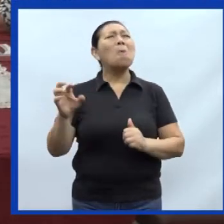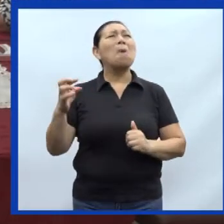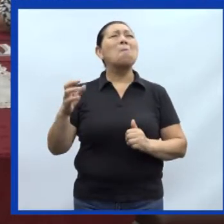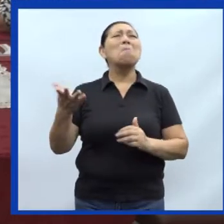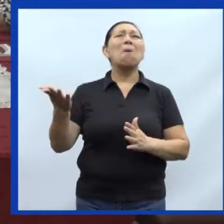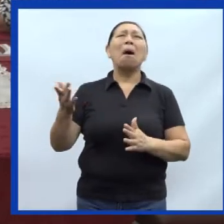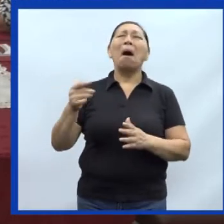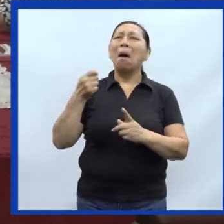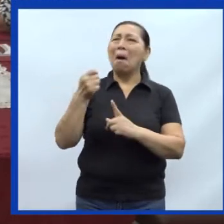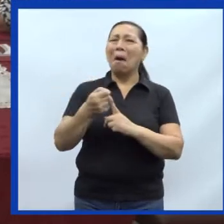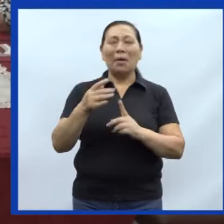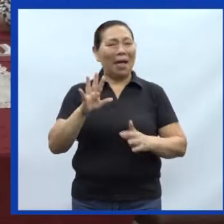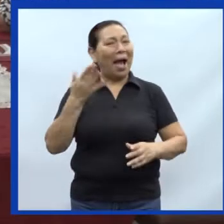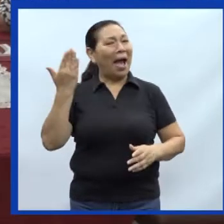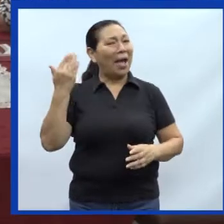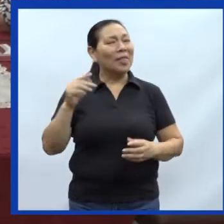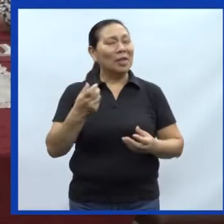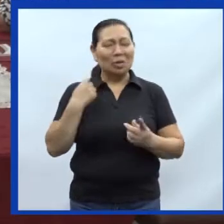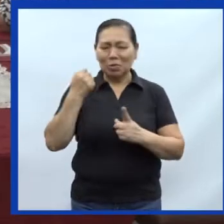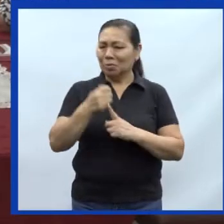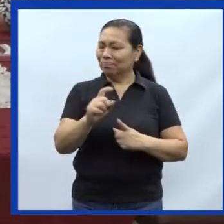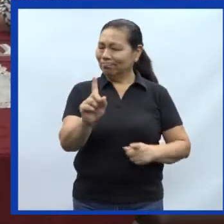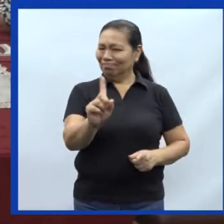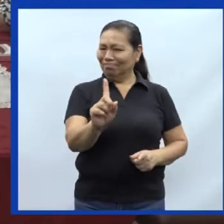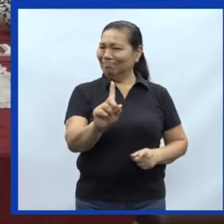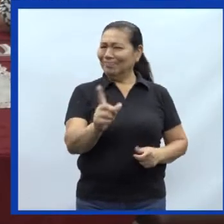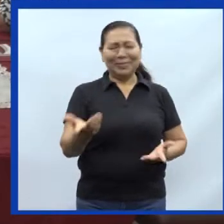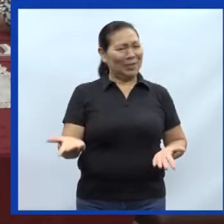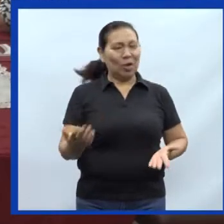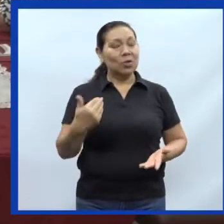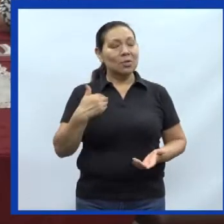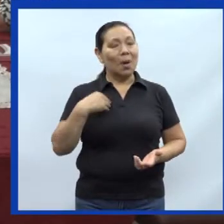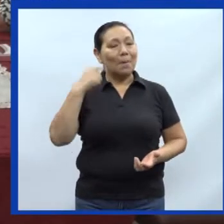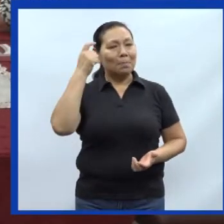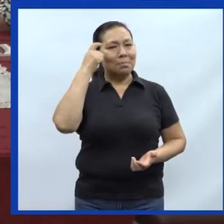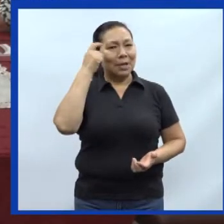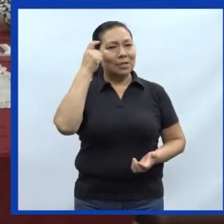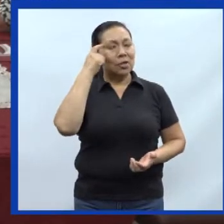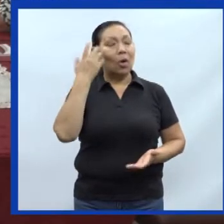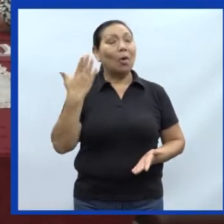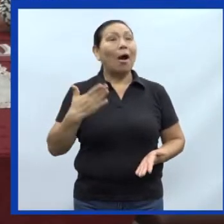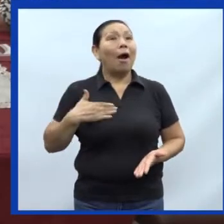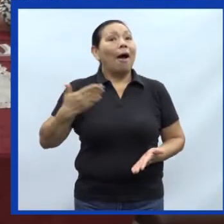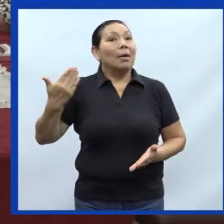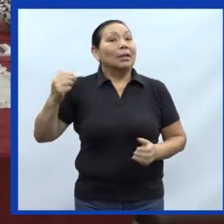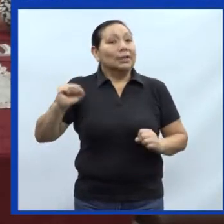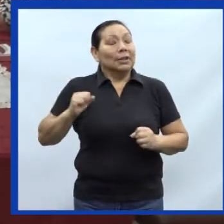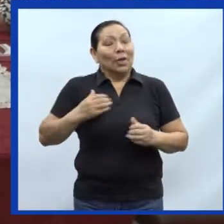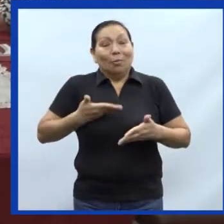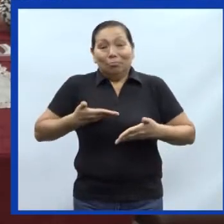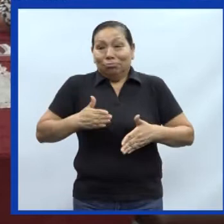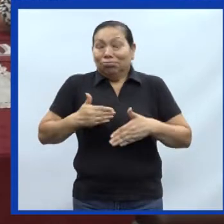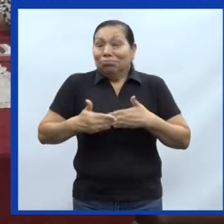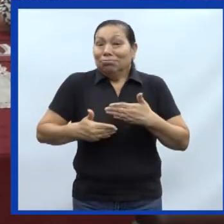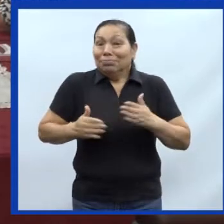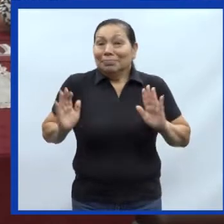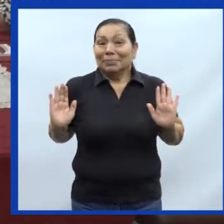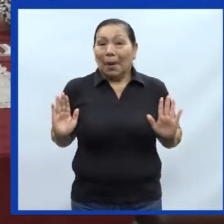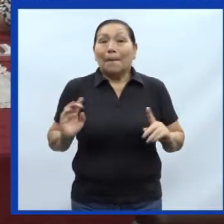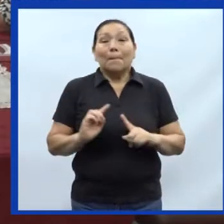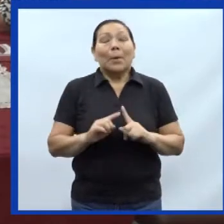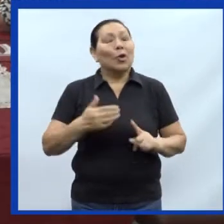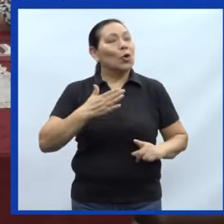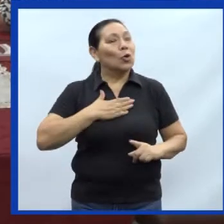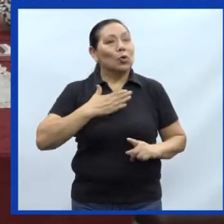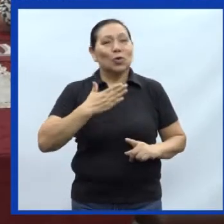bien combativa y por eso también debe ser combativa. No, pienso que eso viene, si bien genéticamente podríamos decir, pero